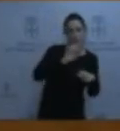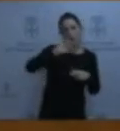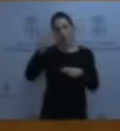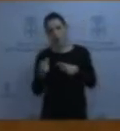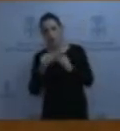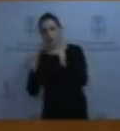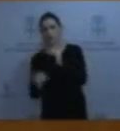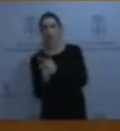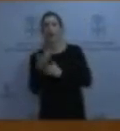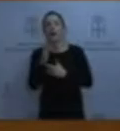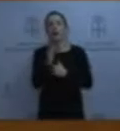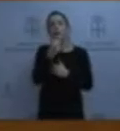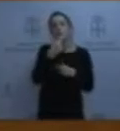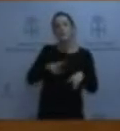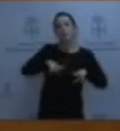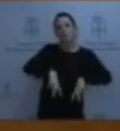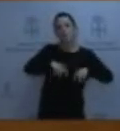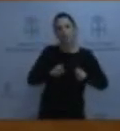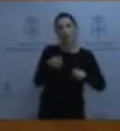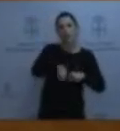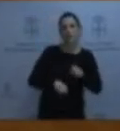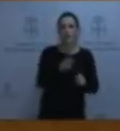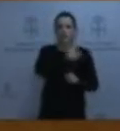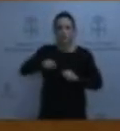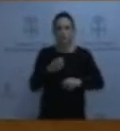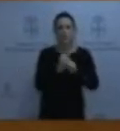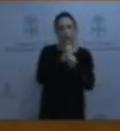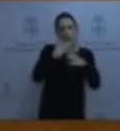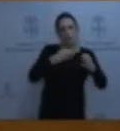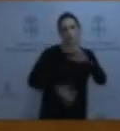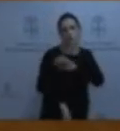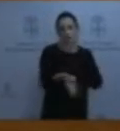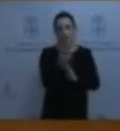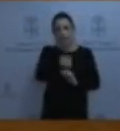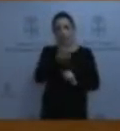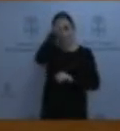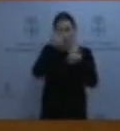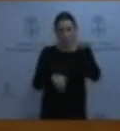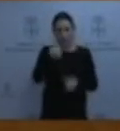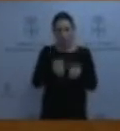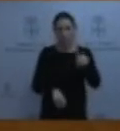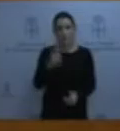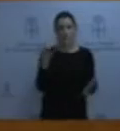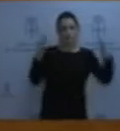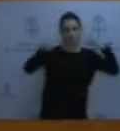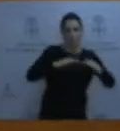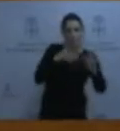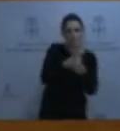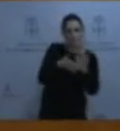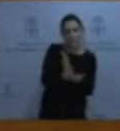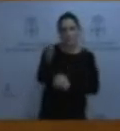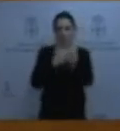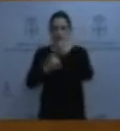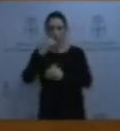llegada de la modernidad y el nacimiento del proletariado. De la misma manera que el desmantelamiento de nuestras minas es la muestra más elocuente del avance hacia una